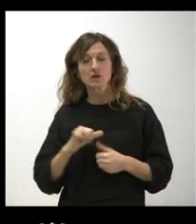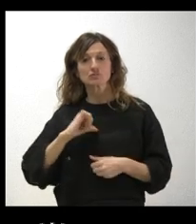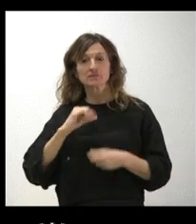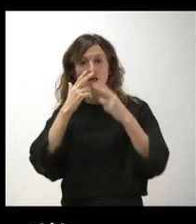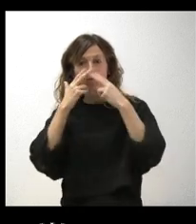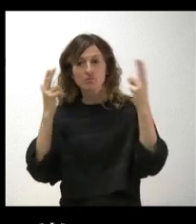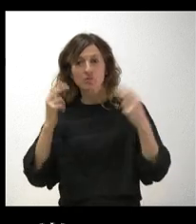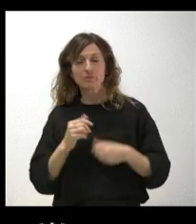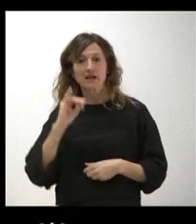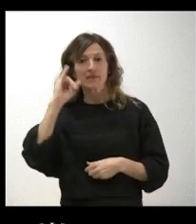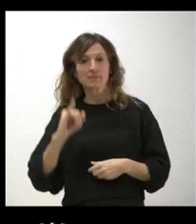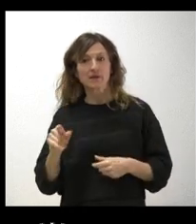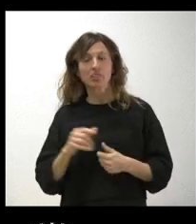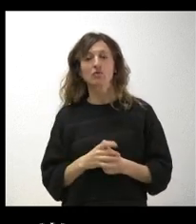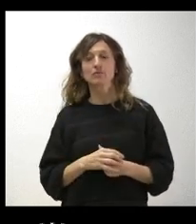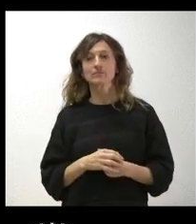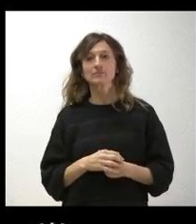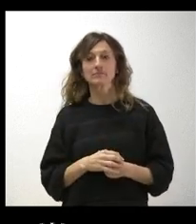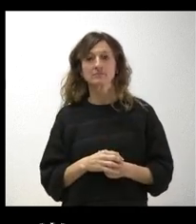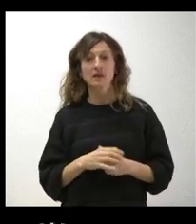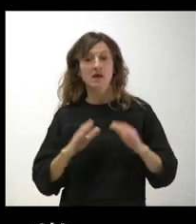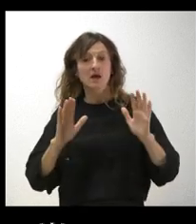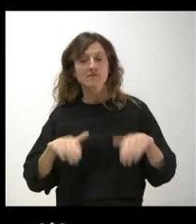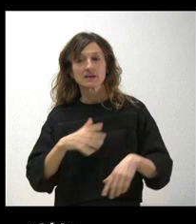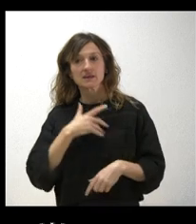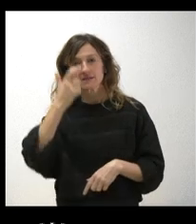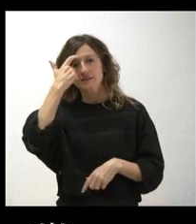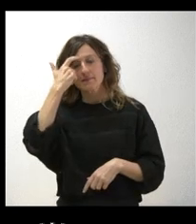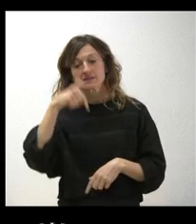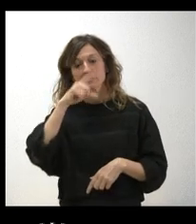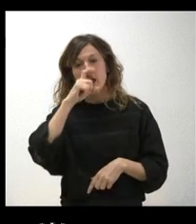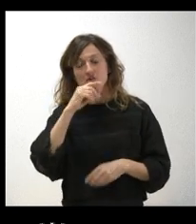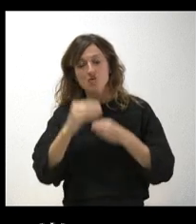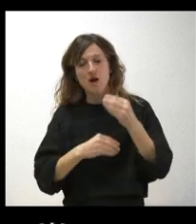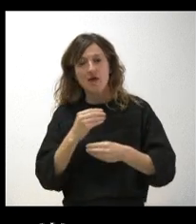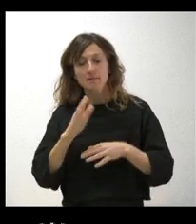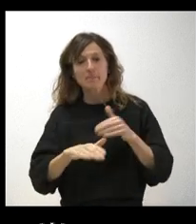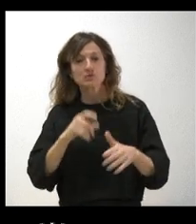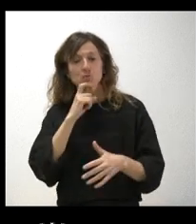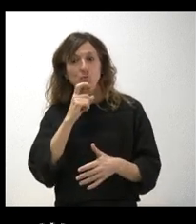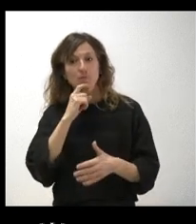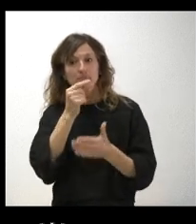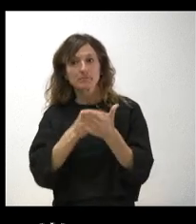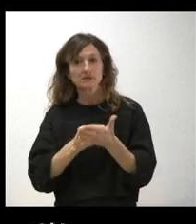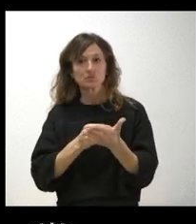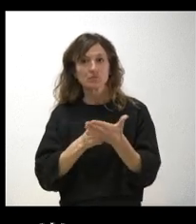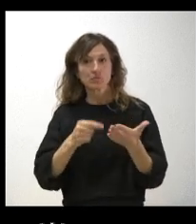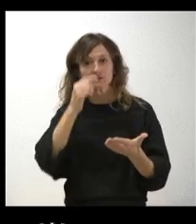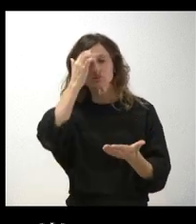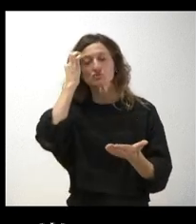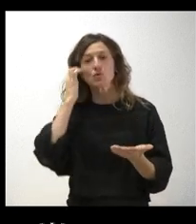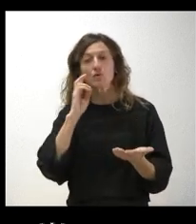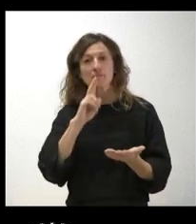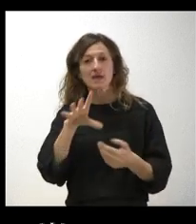en el hospital del y querría saber qué pasos han dado este año porque con ese presupuesto que vamos que tengamos